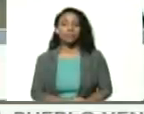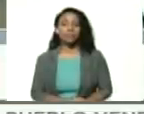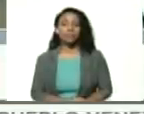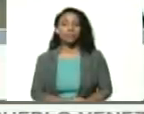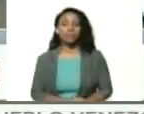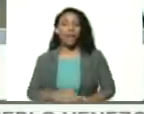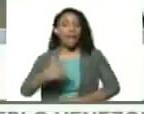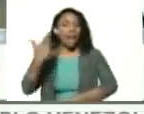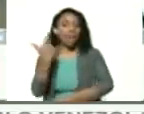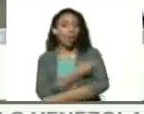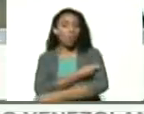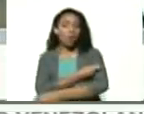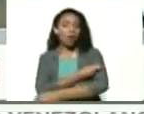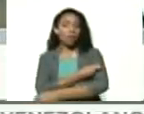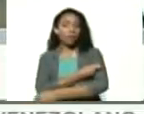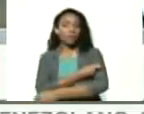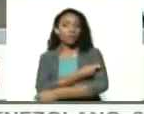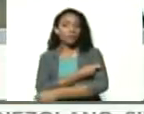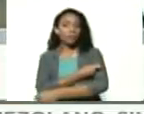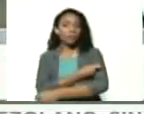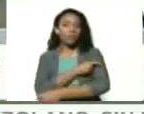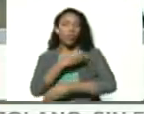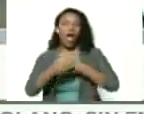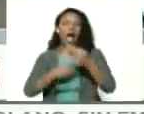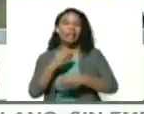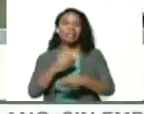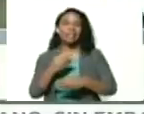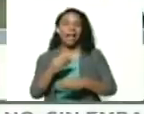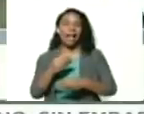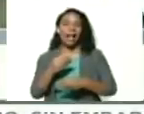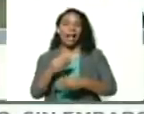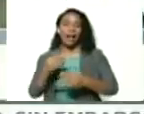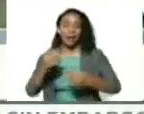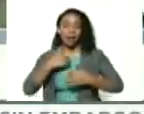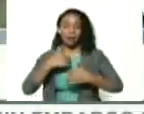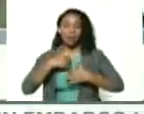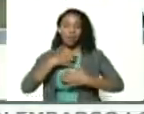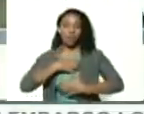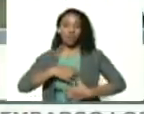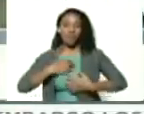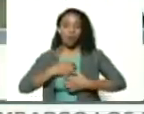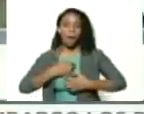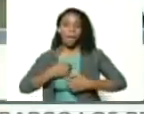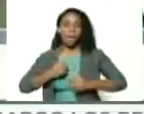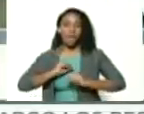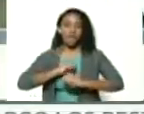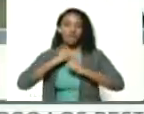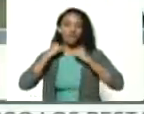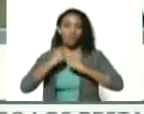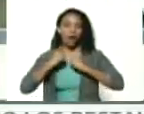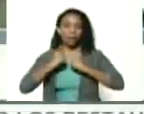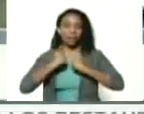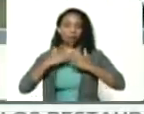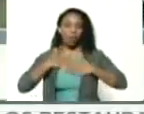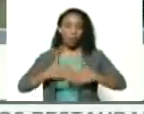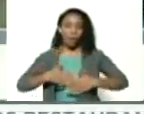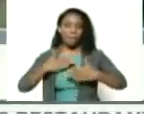La vacuna lo que hace es reforzar la inmunología para enfrentar la enfermedad.